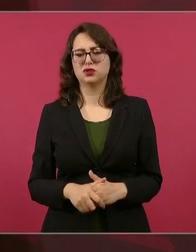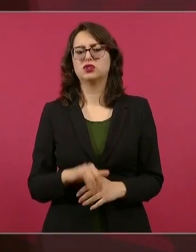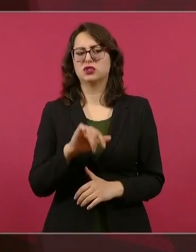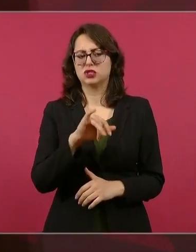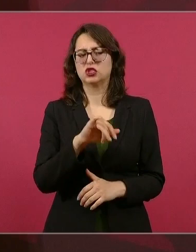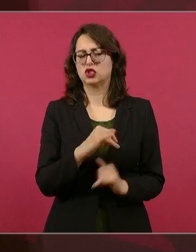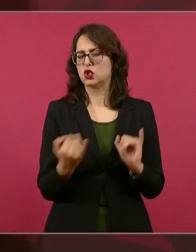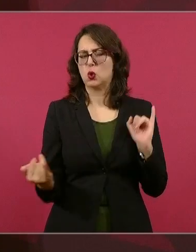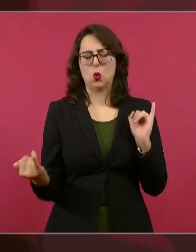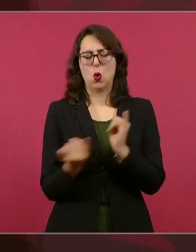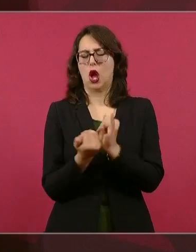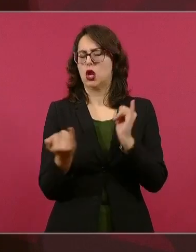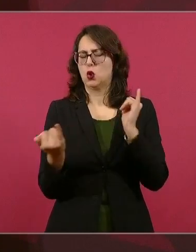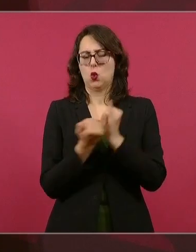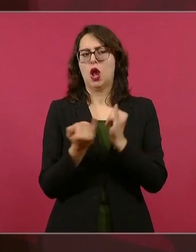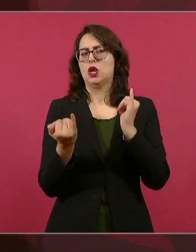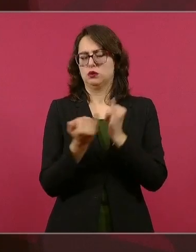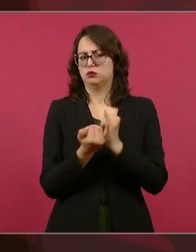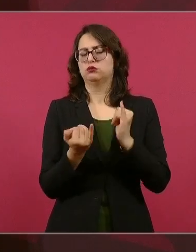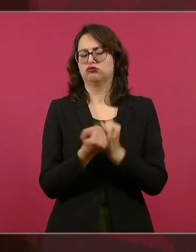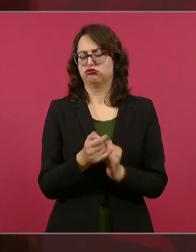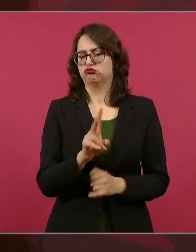no hay diferencia.